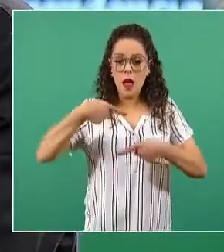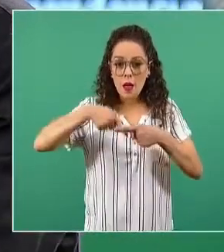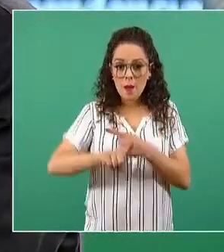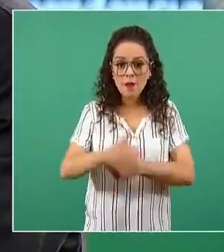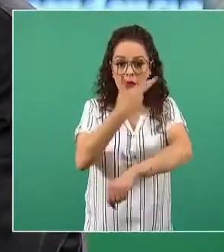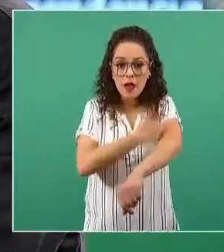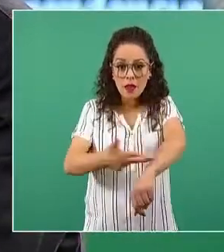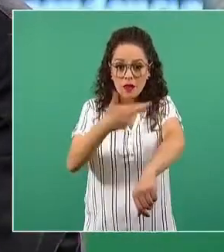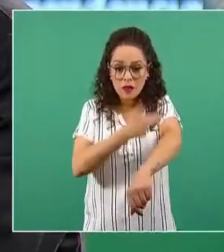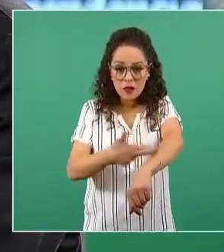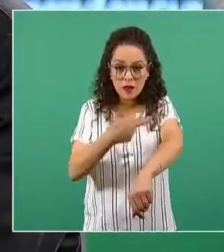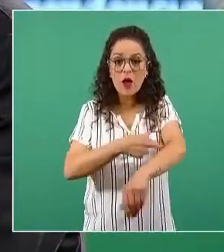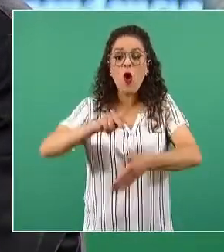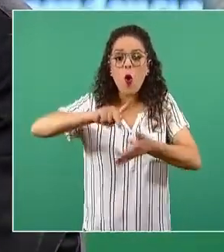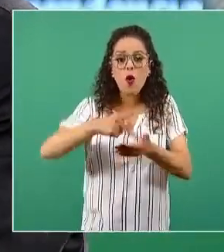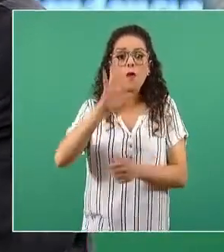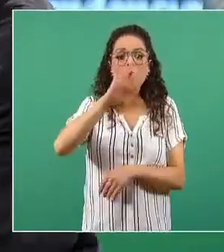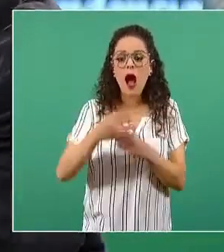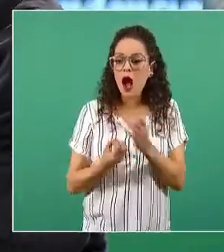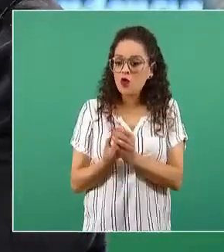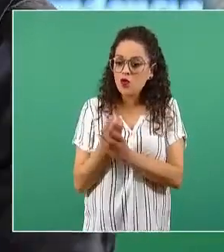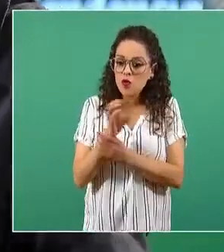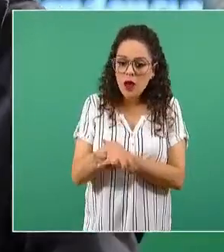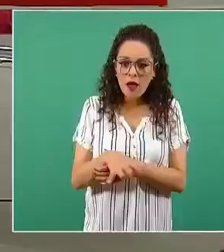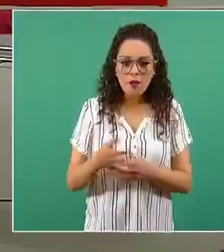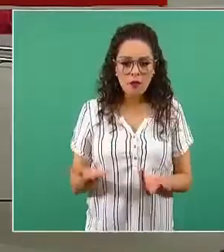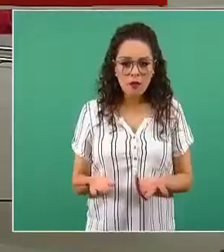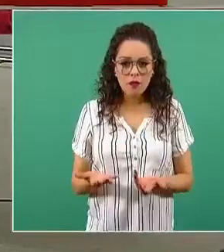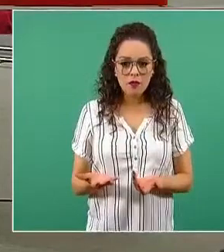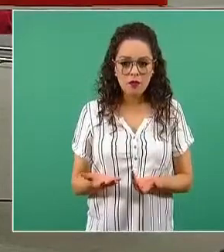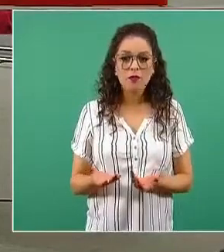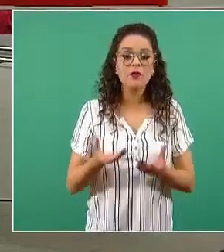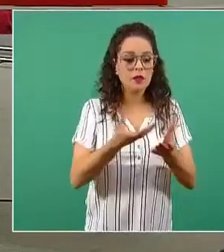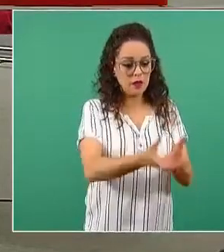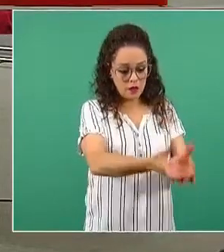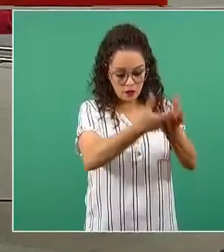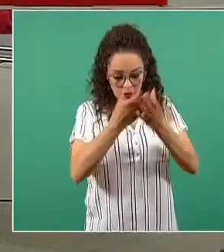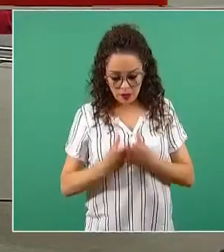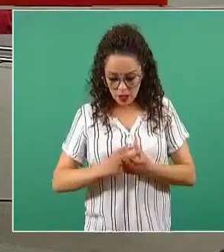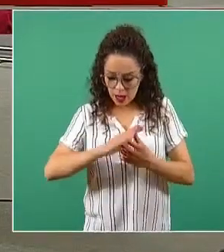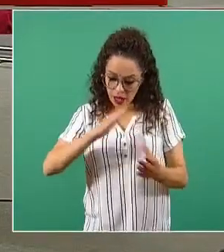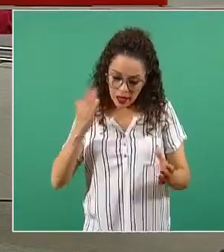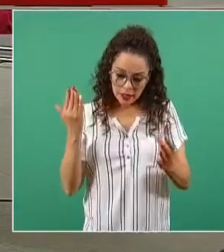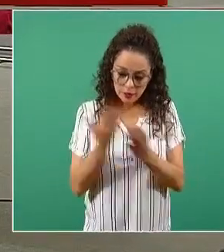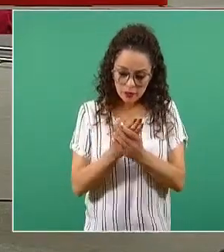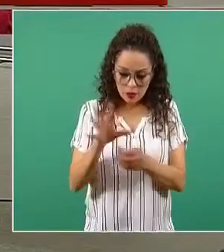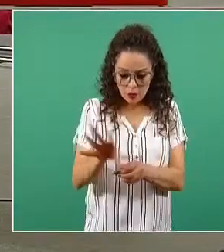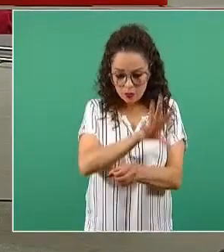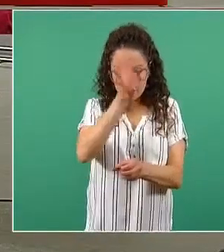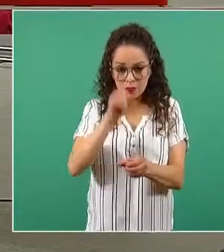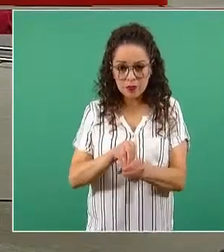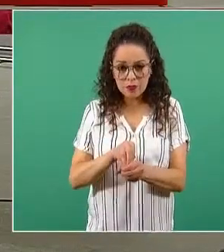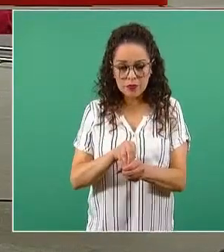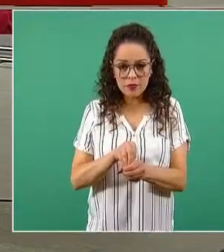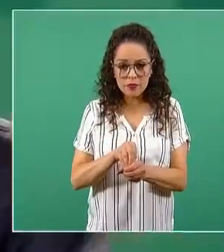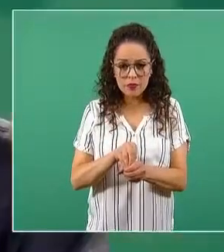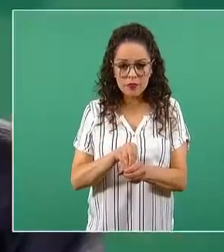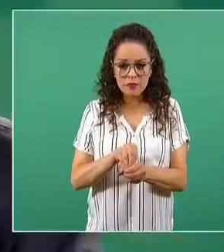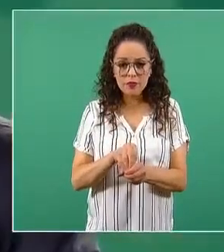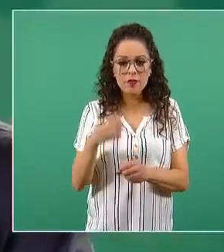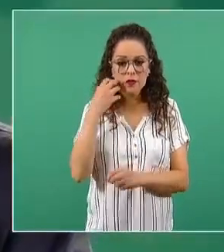Se le pedía a las compañías farmacéuticas traer el expediente completo. Cuando hablamos de expedientes completos, estamos hablando